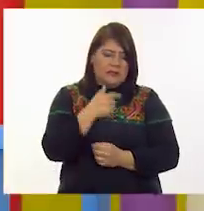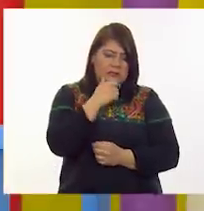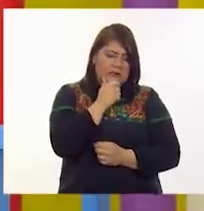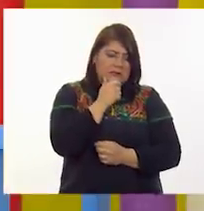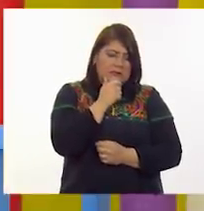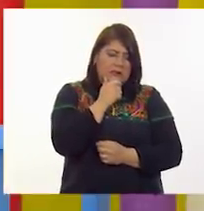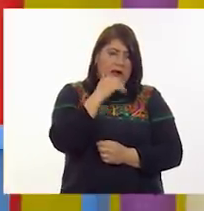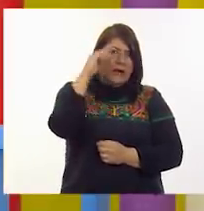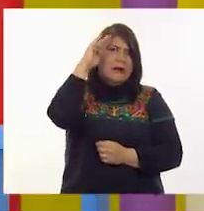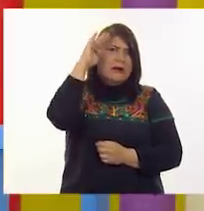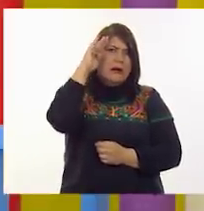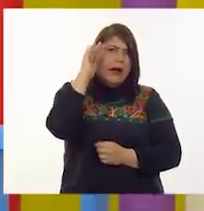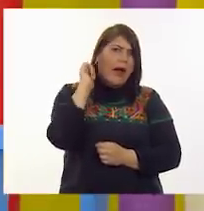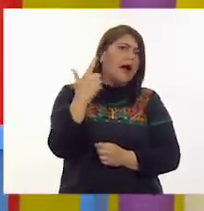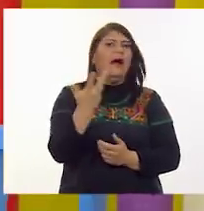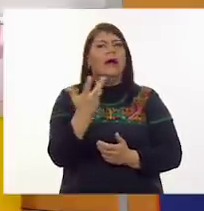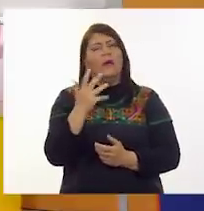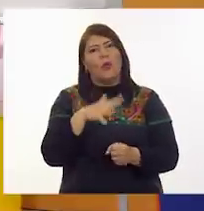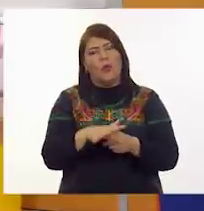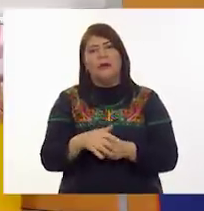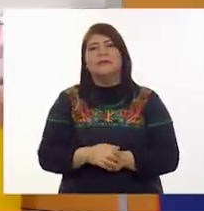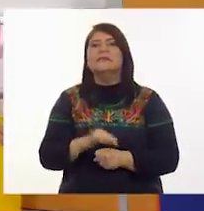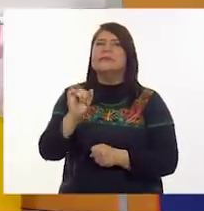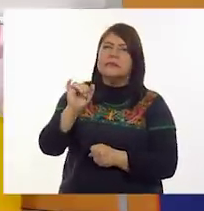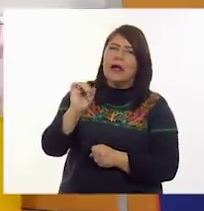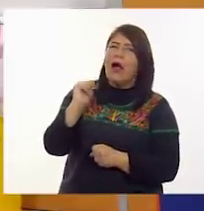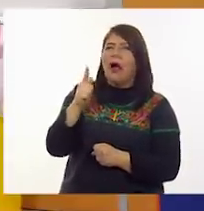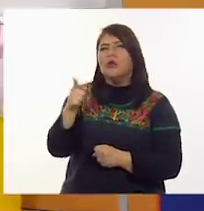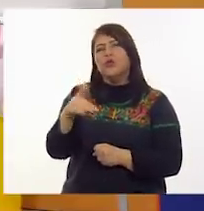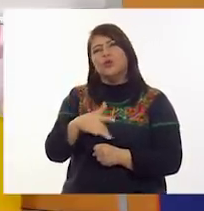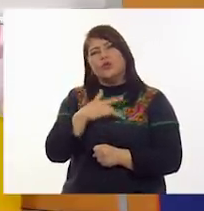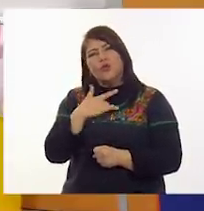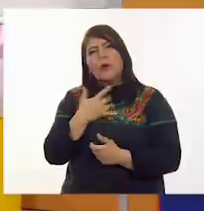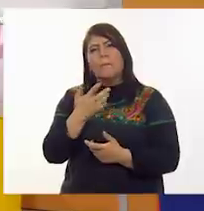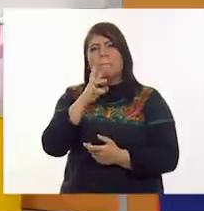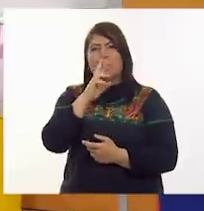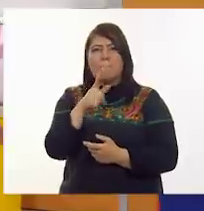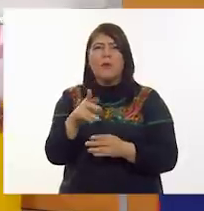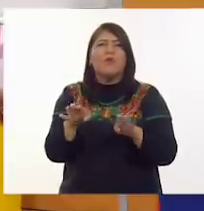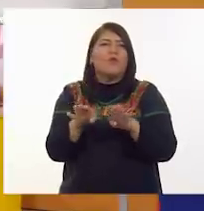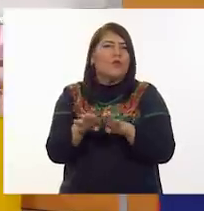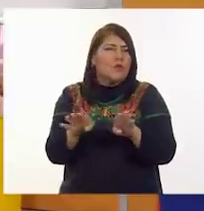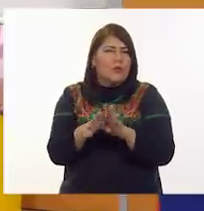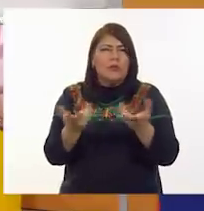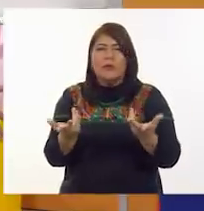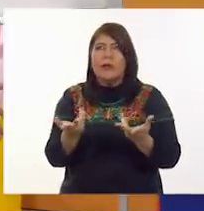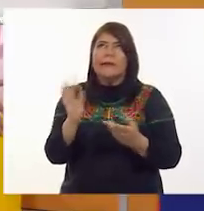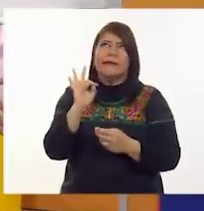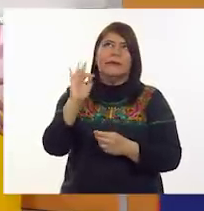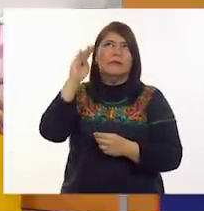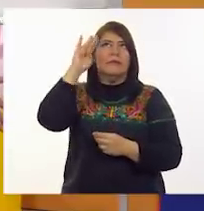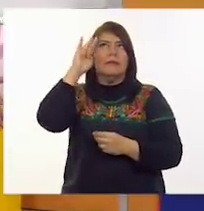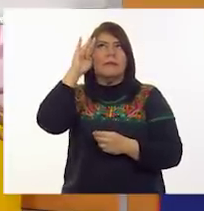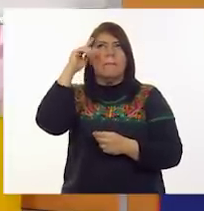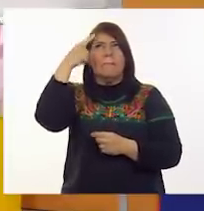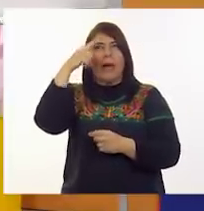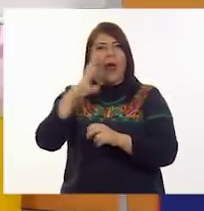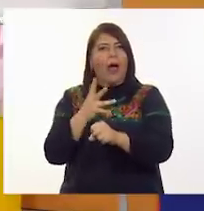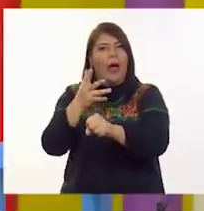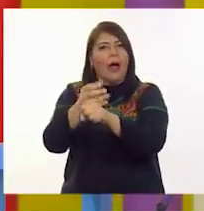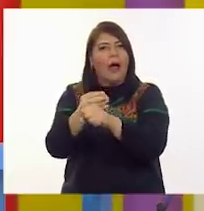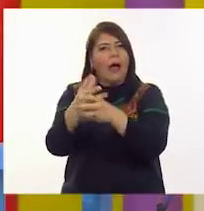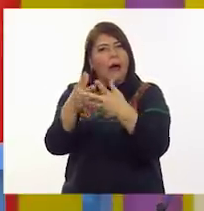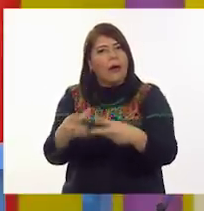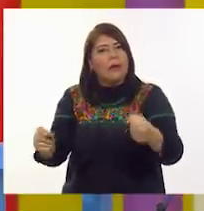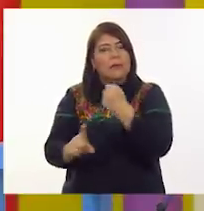Hay que pensar qué hacer, supongo. Sí, alguna cosa que te pueda hacer sentir mejor y en una de esas también resolvemos el problema.